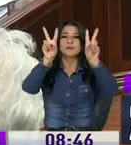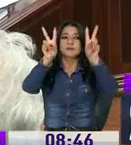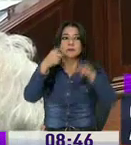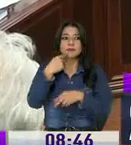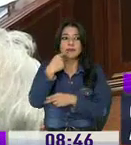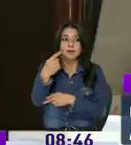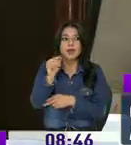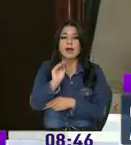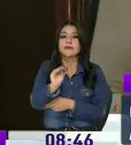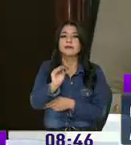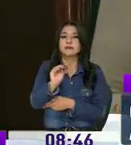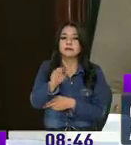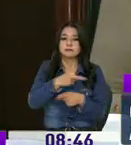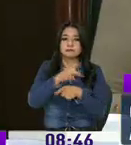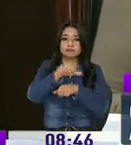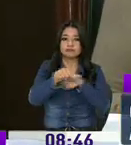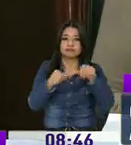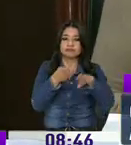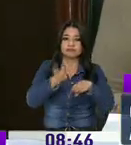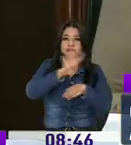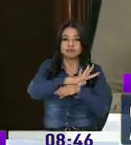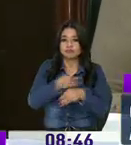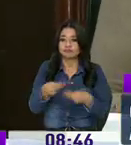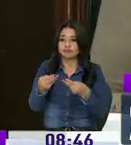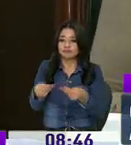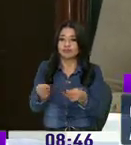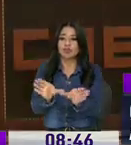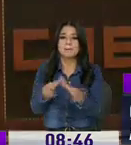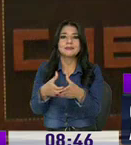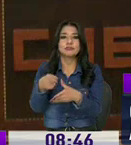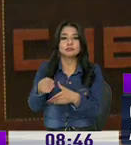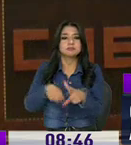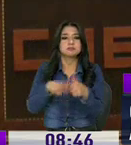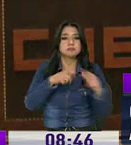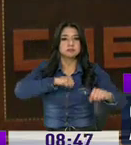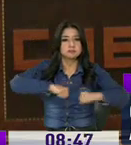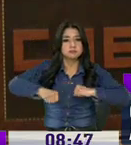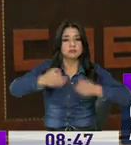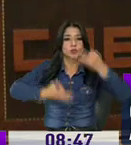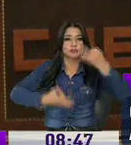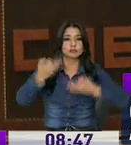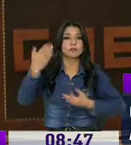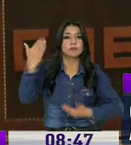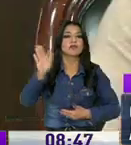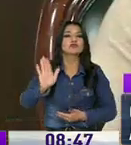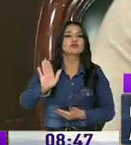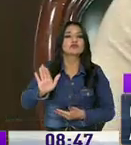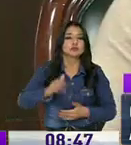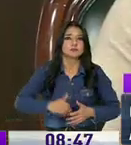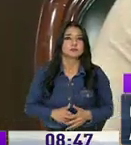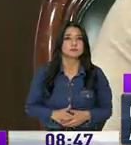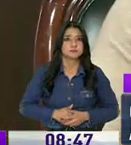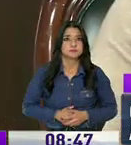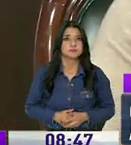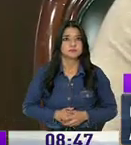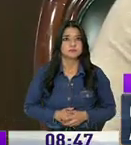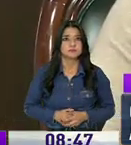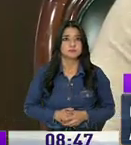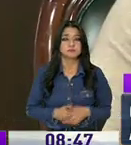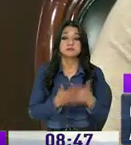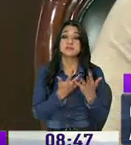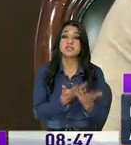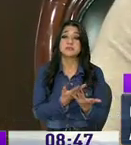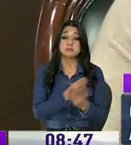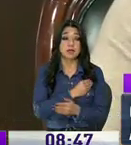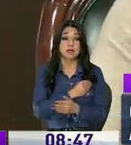refirió a la notificación del CAL hacia la Comisión de Fiscalización para iniciar el trámite de juicio político en su contra. Estamos nosotros a la